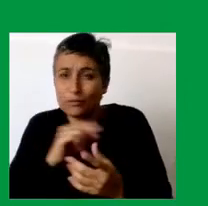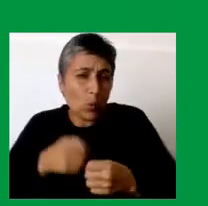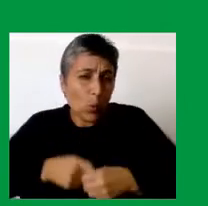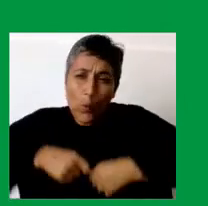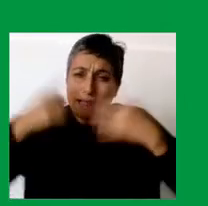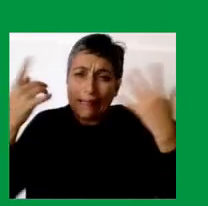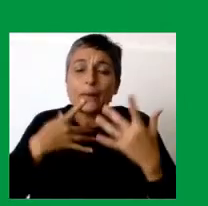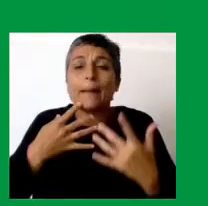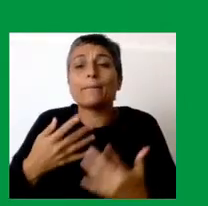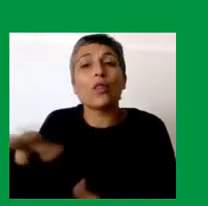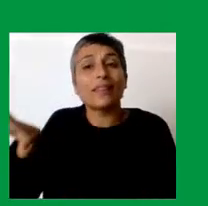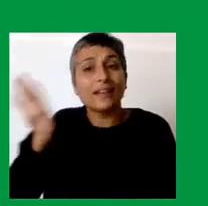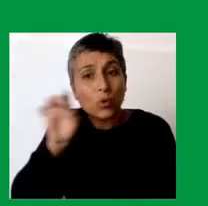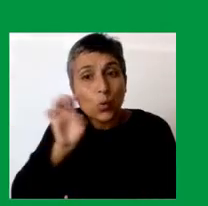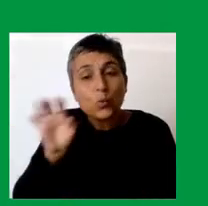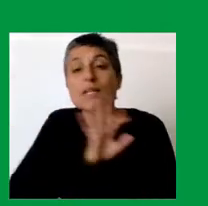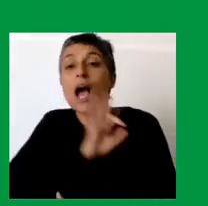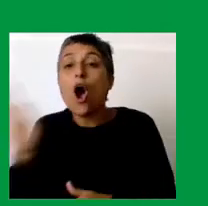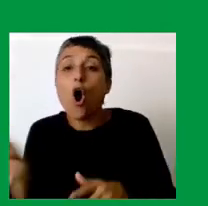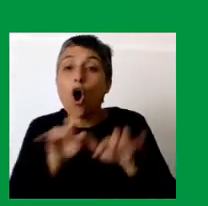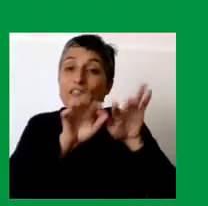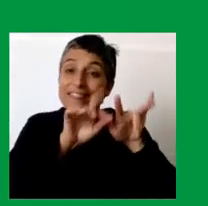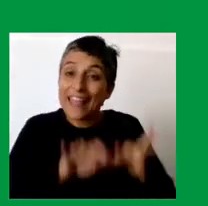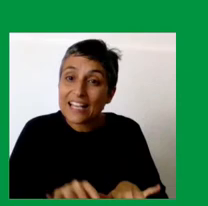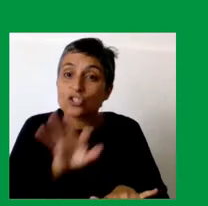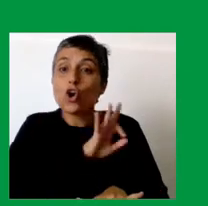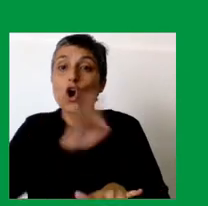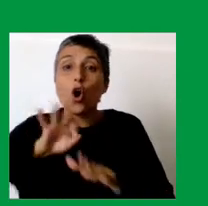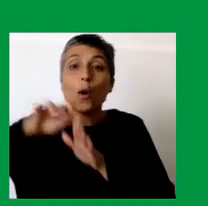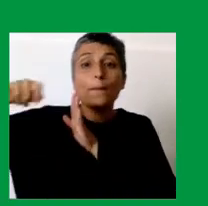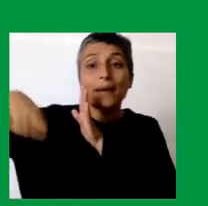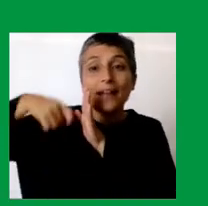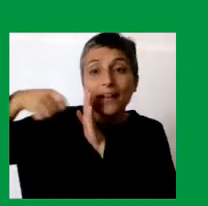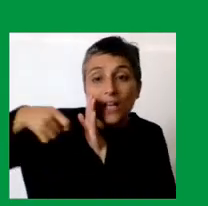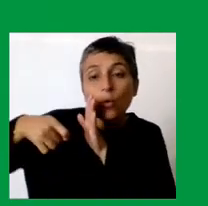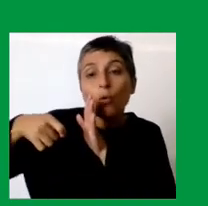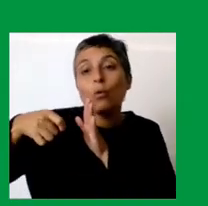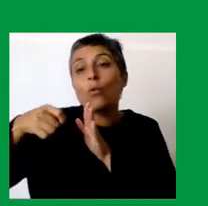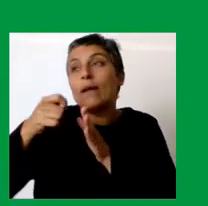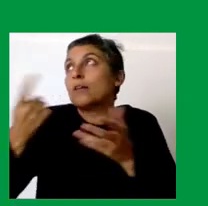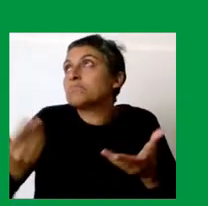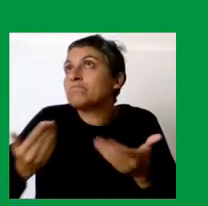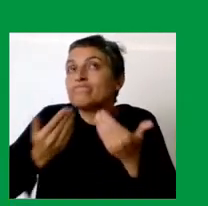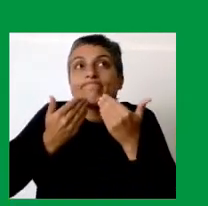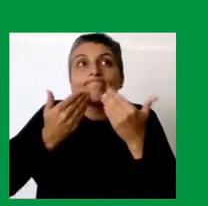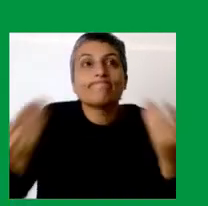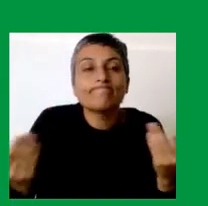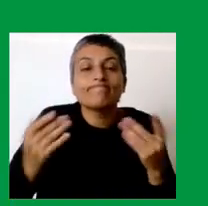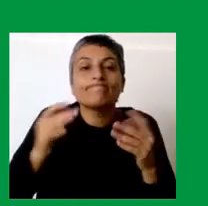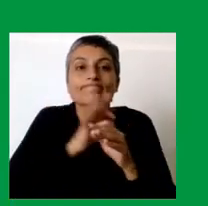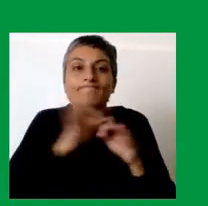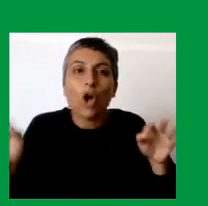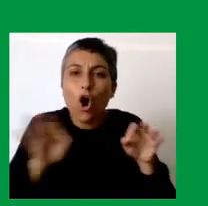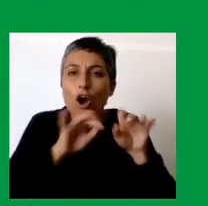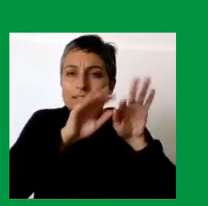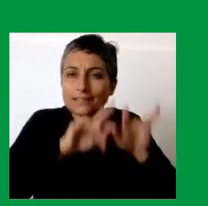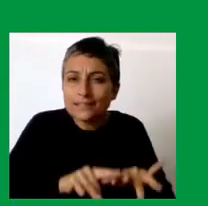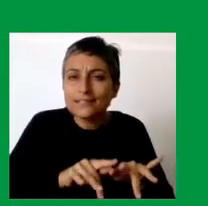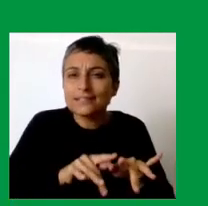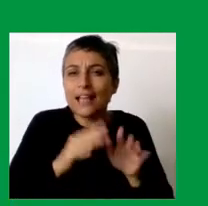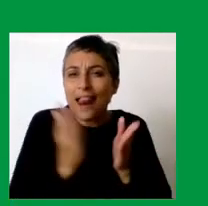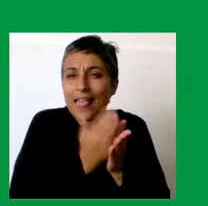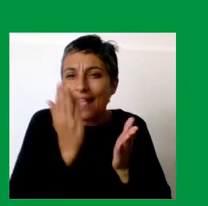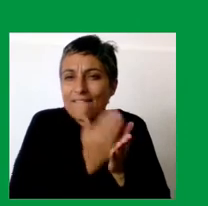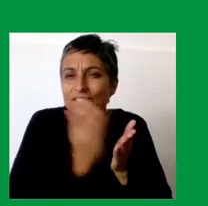desde sonido hasta texto, hasta películas, hasta, no sé, textos escritos, tesis, libros,